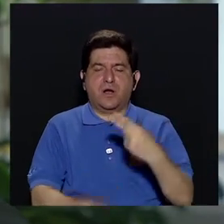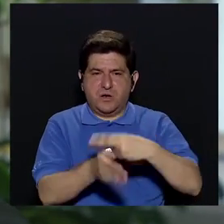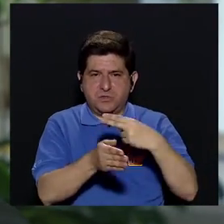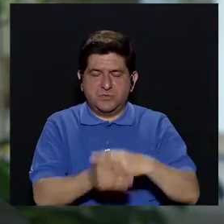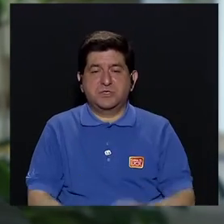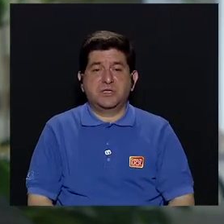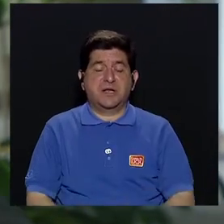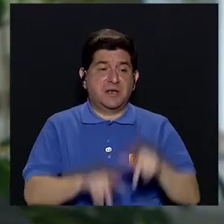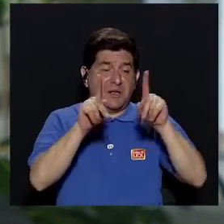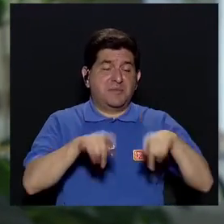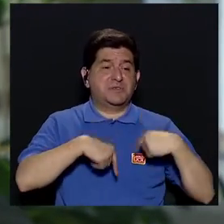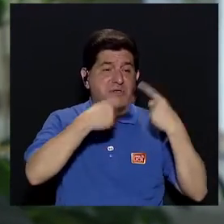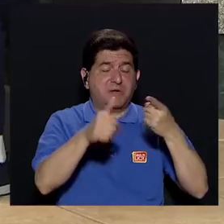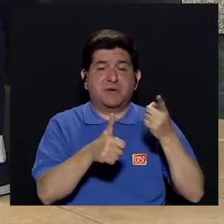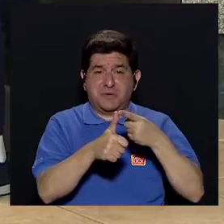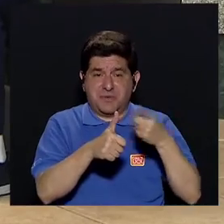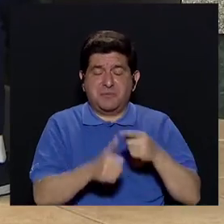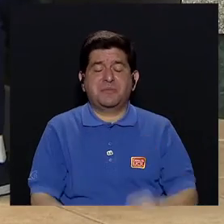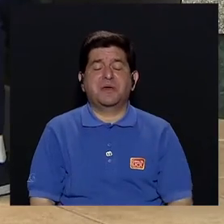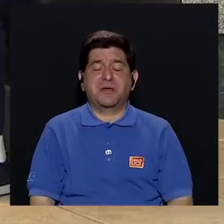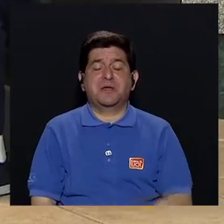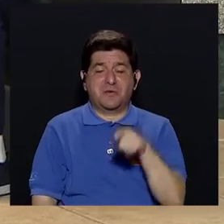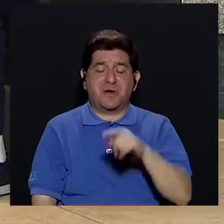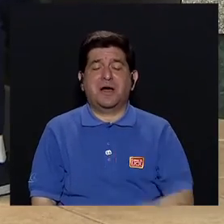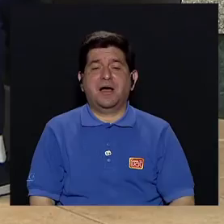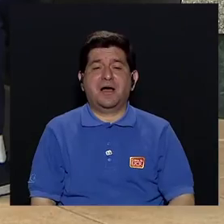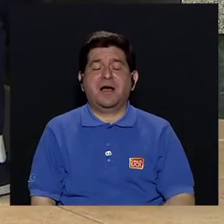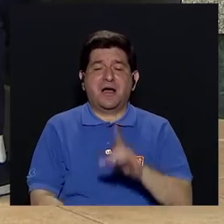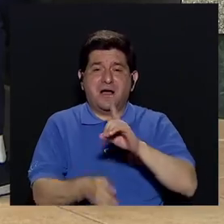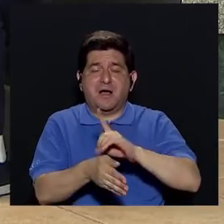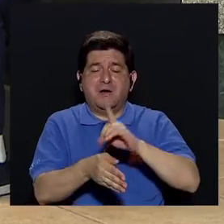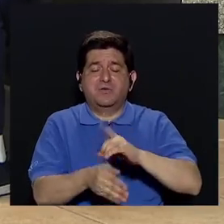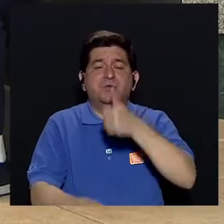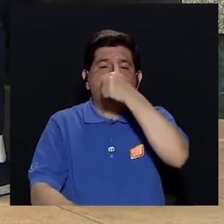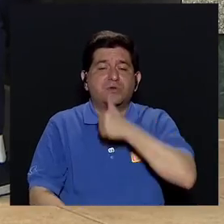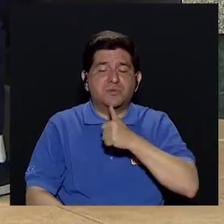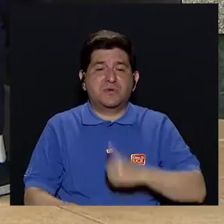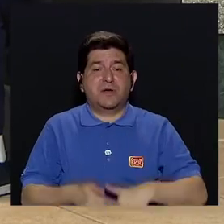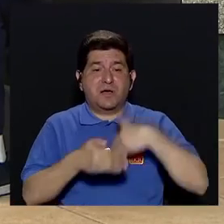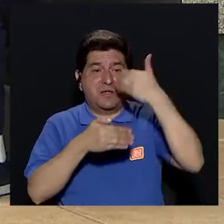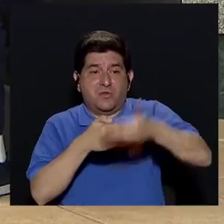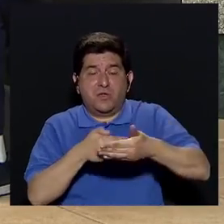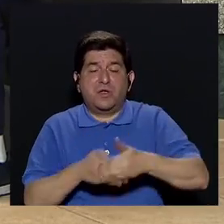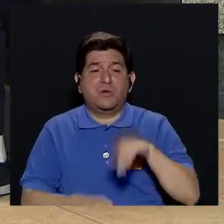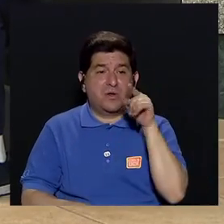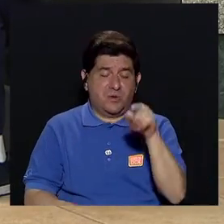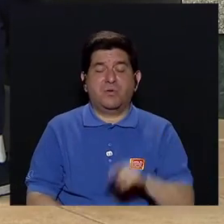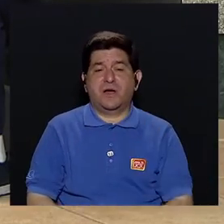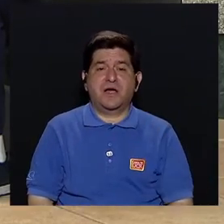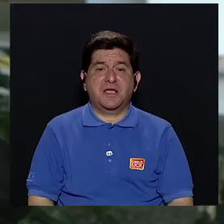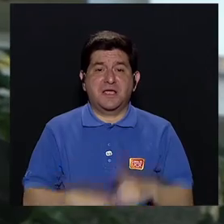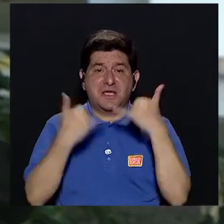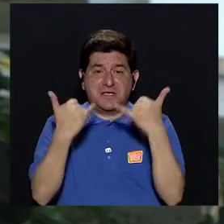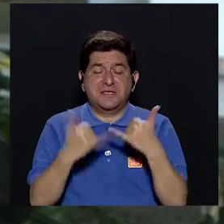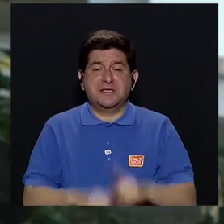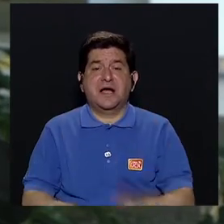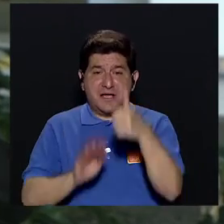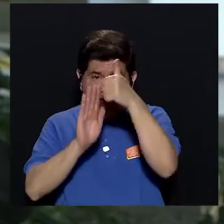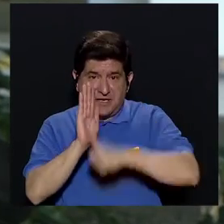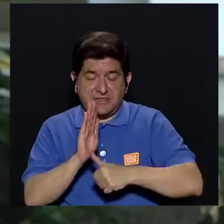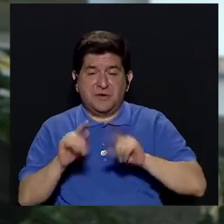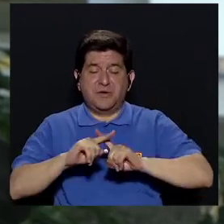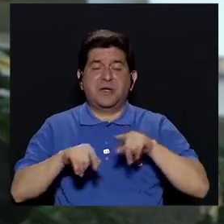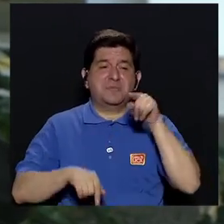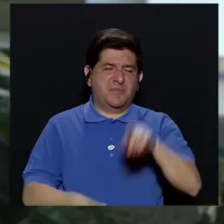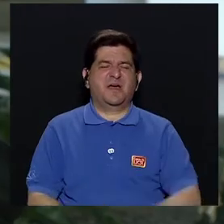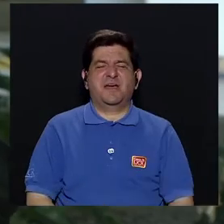un ortodoncista privado y luego va muy feliz, ya tengo la ortodoncia al hospital para que me hagan la cirugía ortognática, y le comienzan a poner muchos pesos. Doctor, son cosas que están en